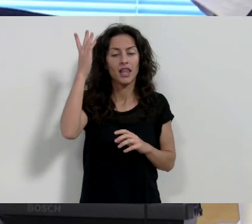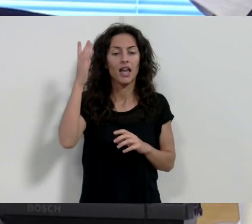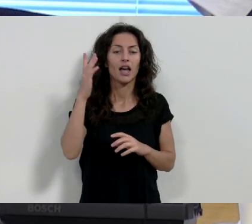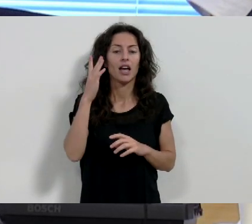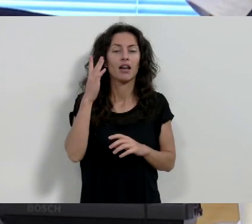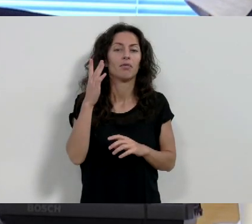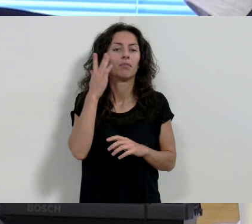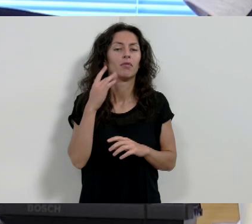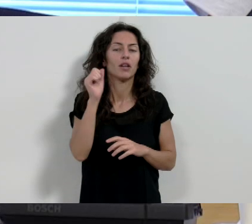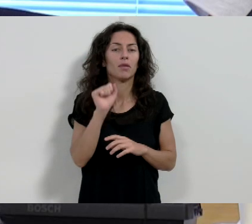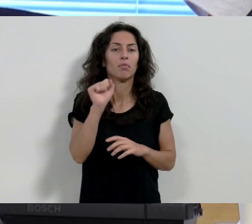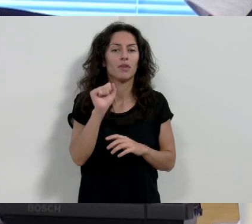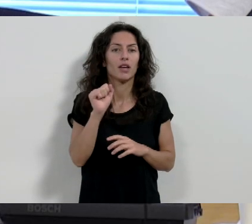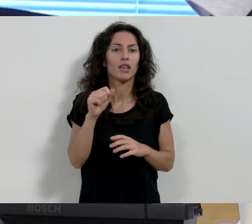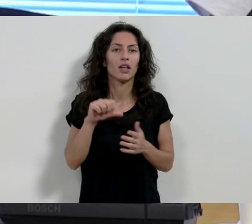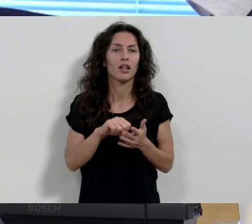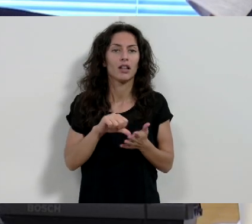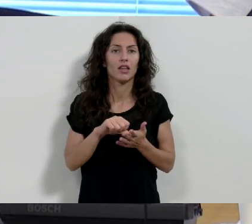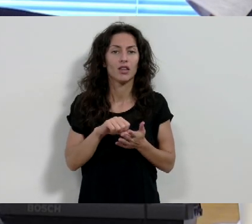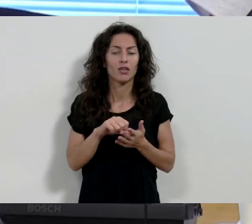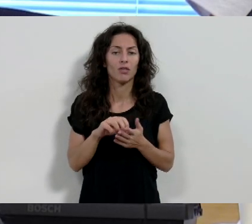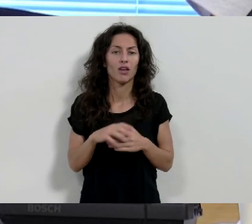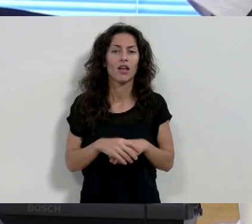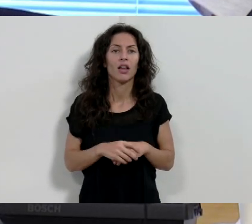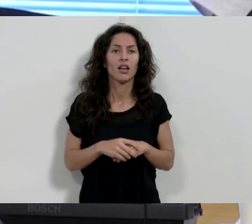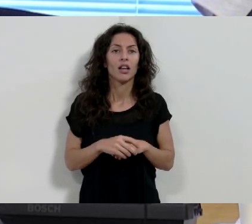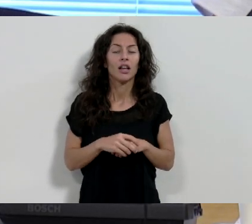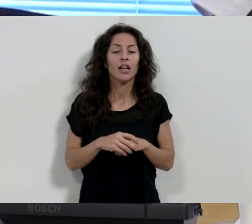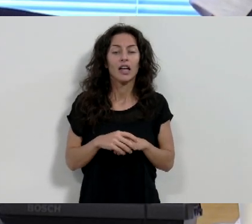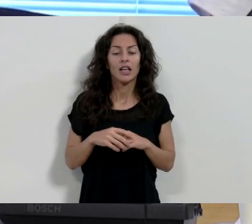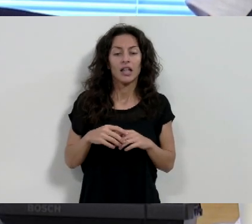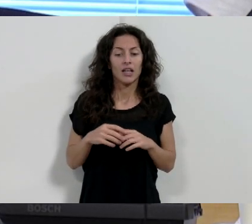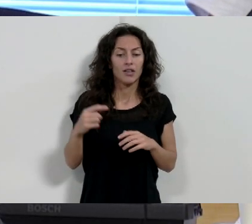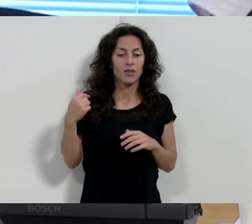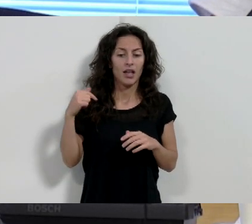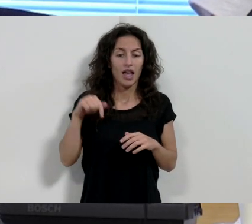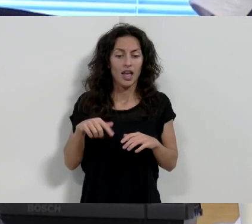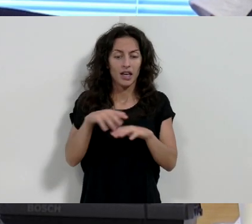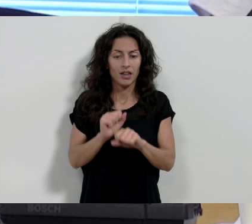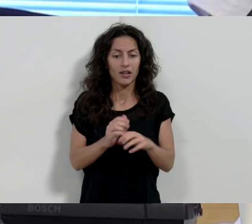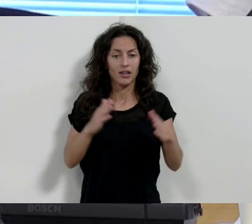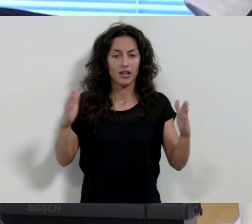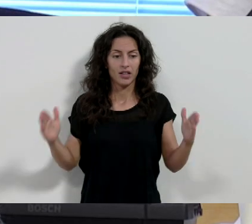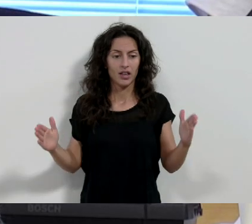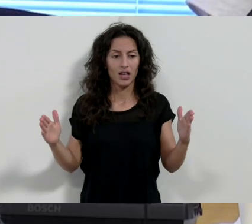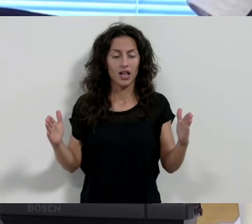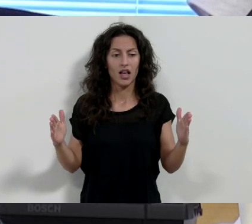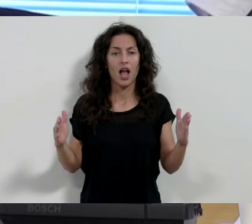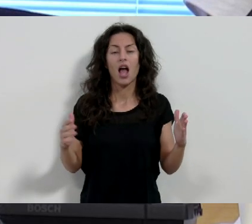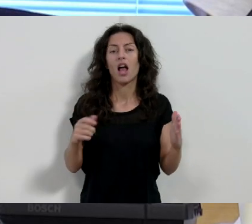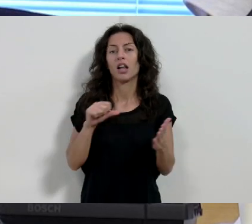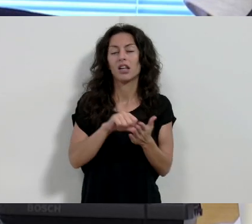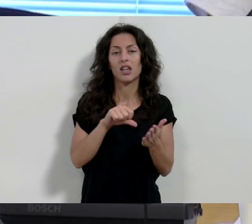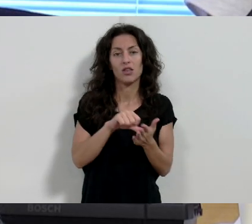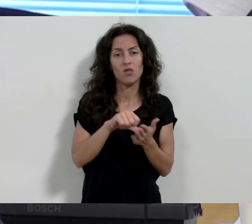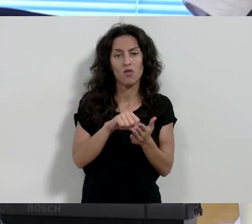sucia, y que ustedes me han escuchado decir a lo largo de esta legislatura en varias ocasiones que ni la ciudad estaba tan sucia cuando la gestionaba la señora